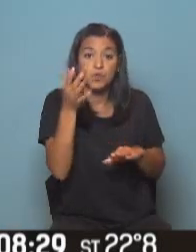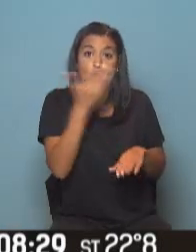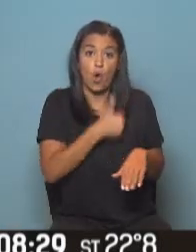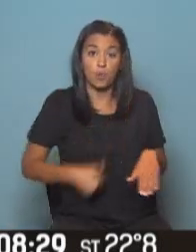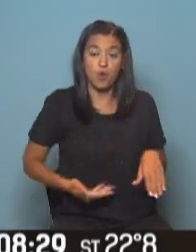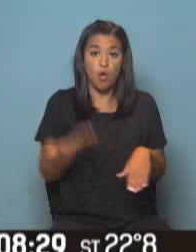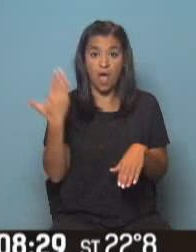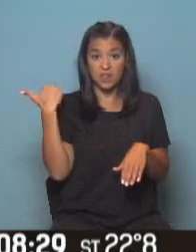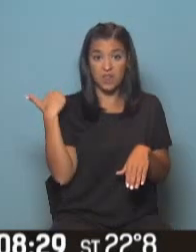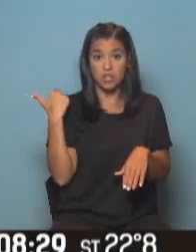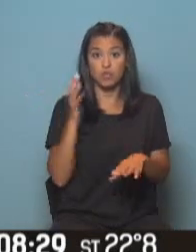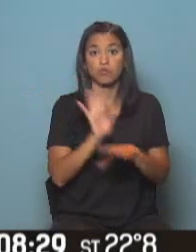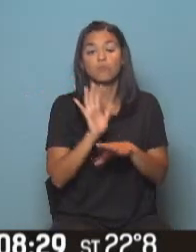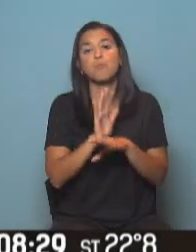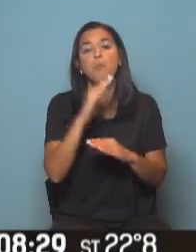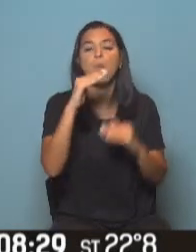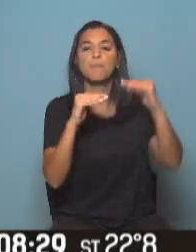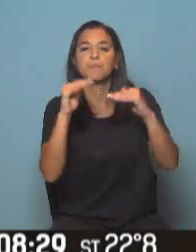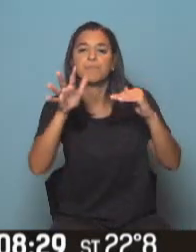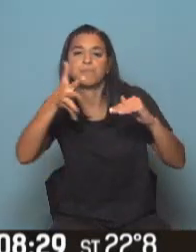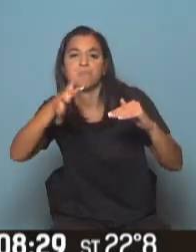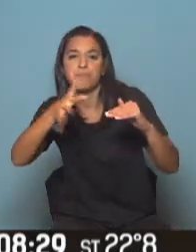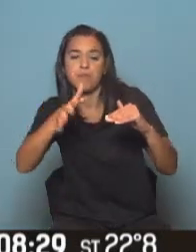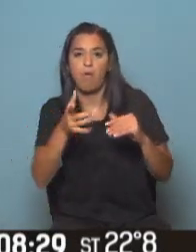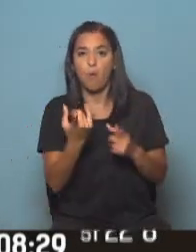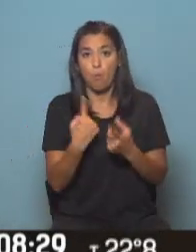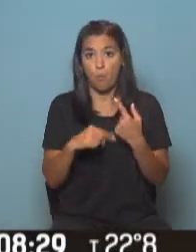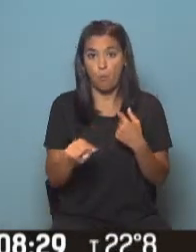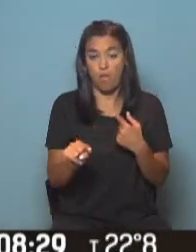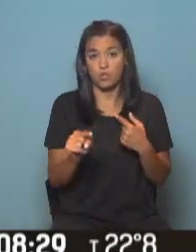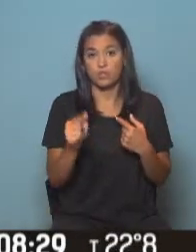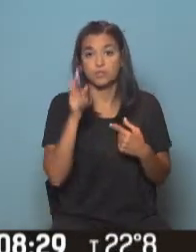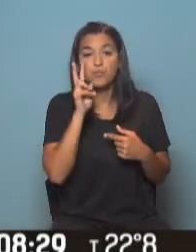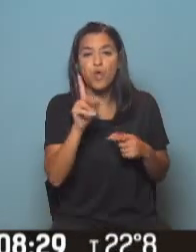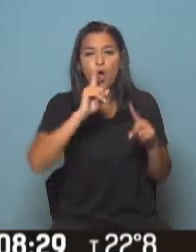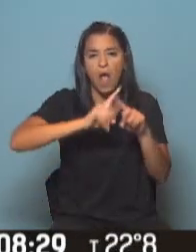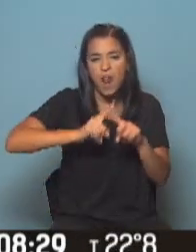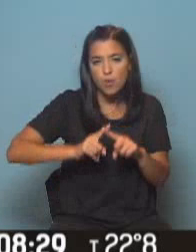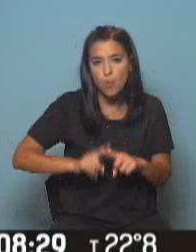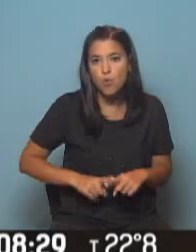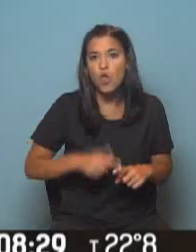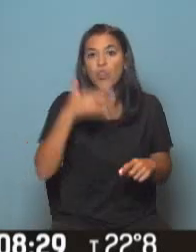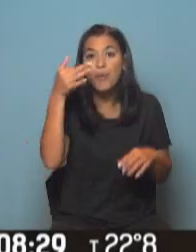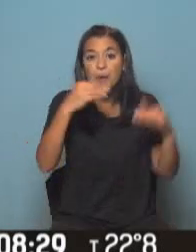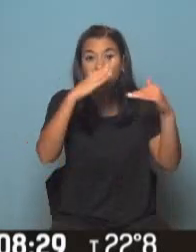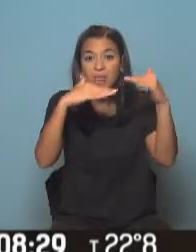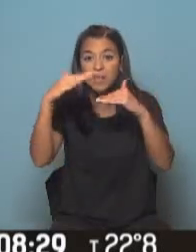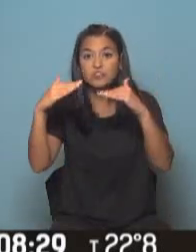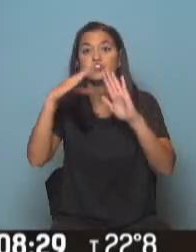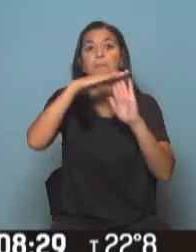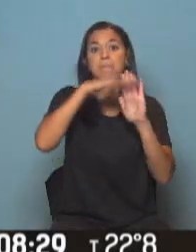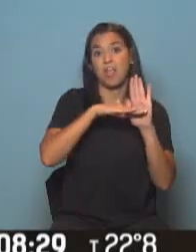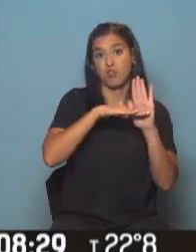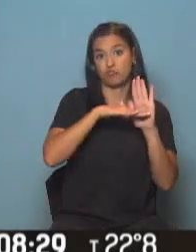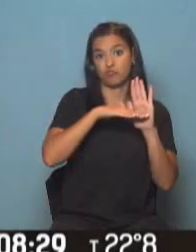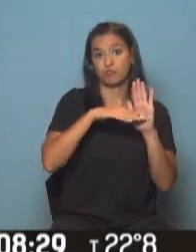anterior lo planteó como un estimado cuando se trató de de ver y cuando se calculó el índice real dio un poco menor